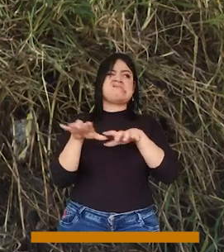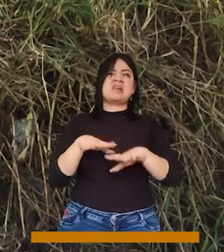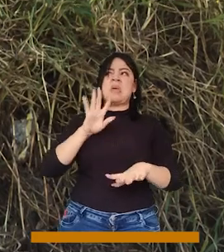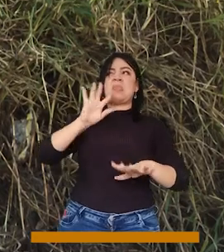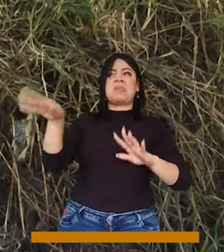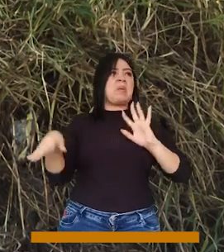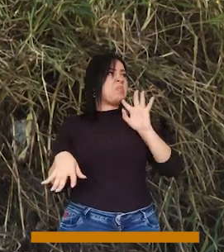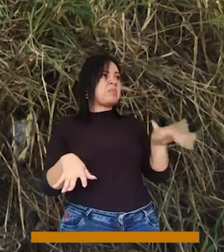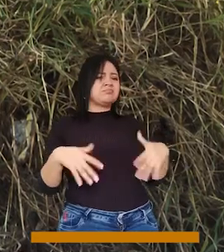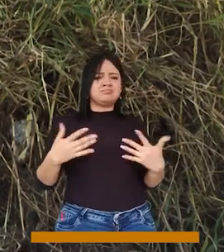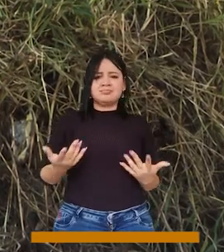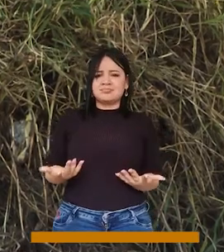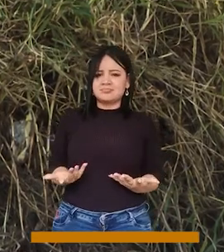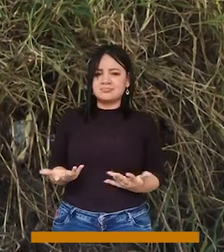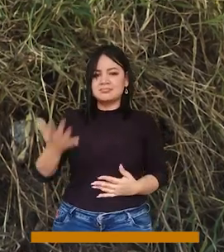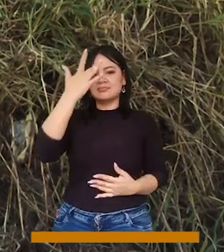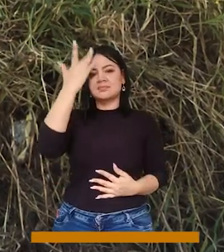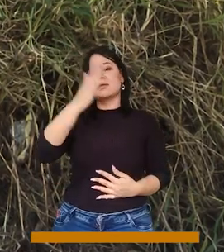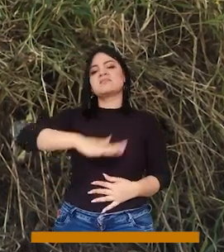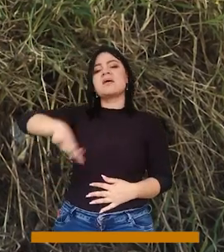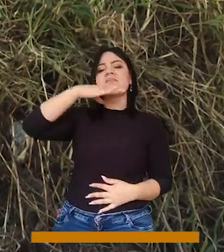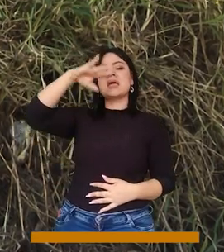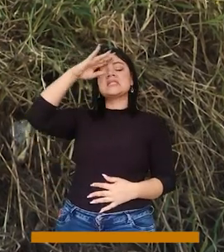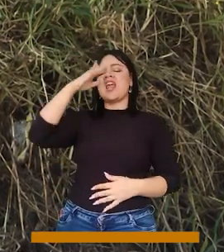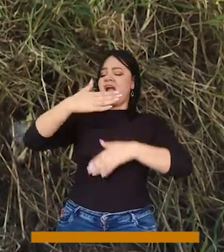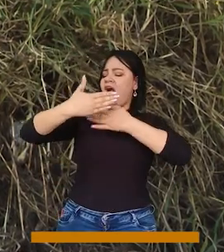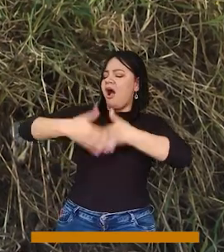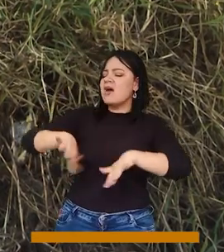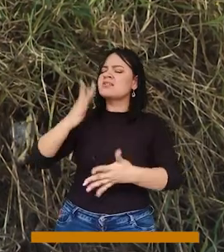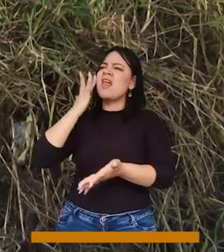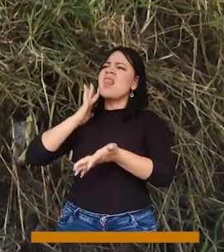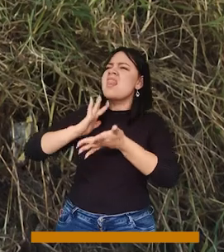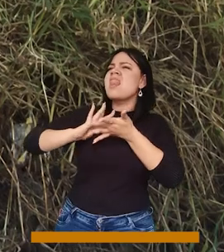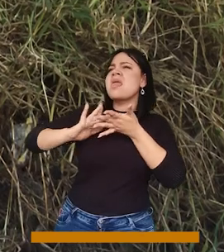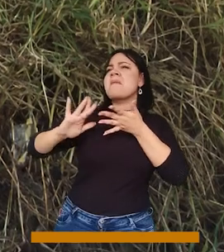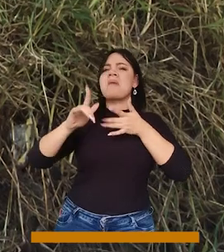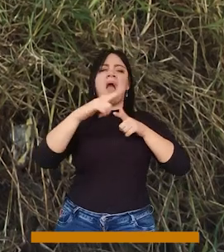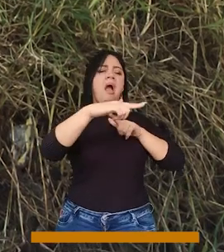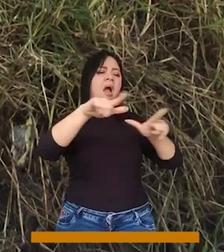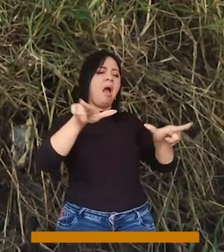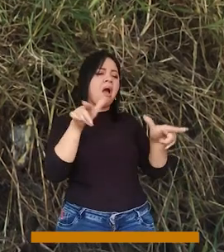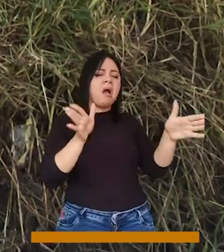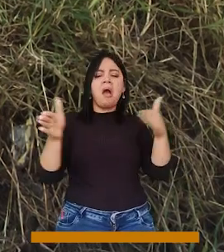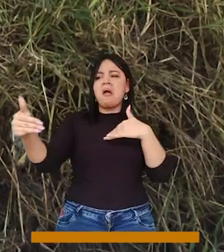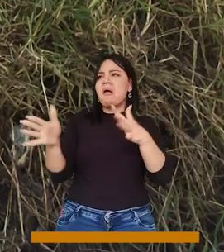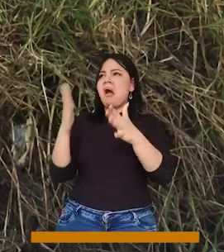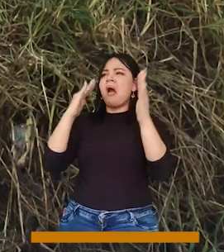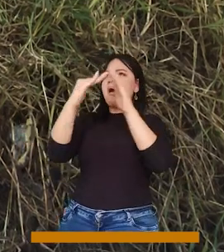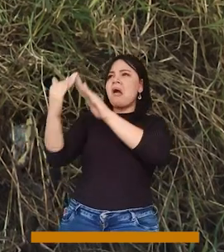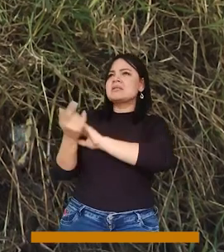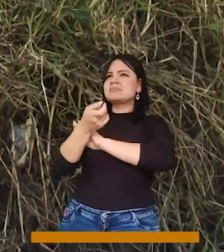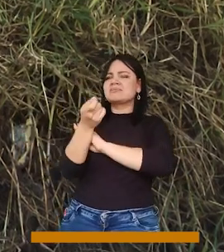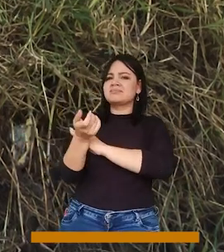ser buenos vecinos? ¿En qué momento los medellinenses dejaron de tener limpias sus calles, sus